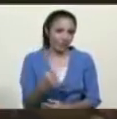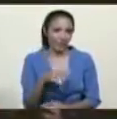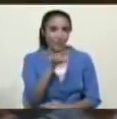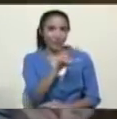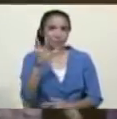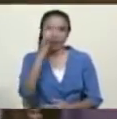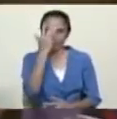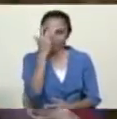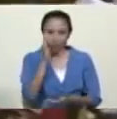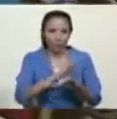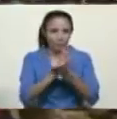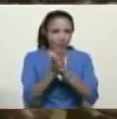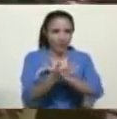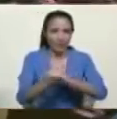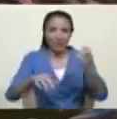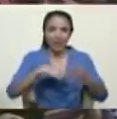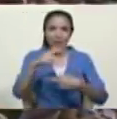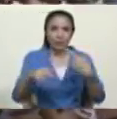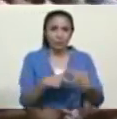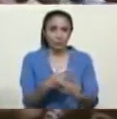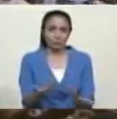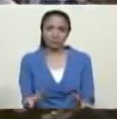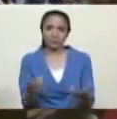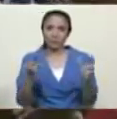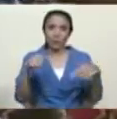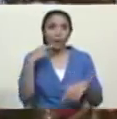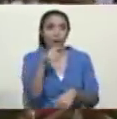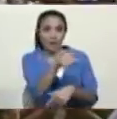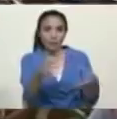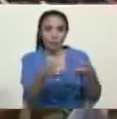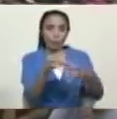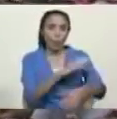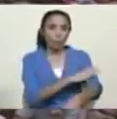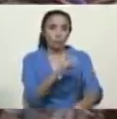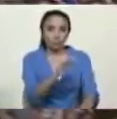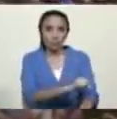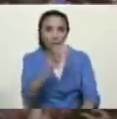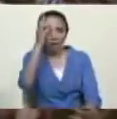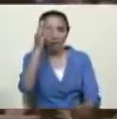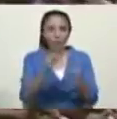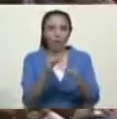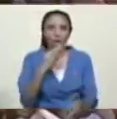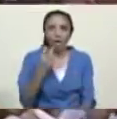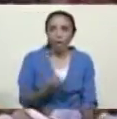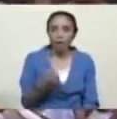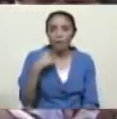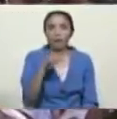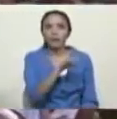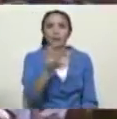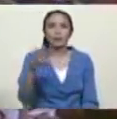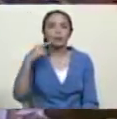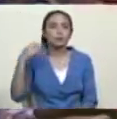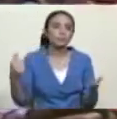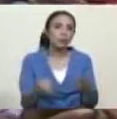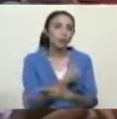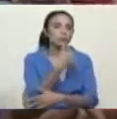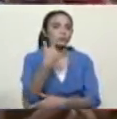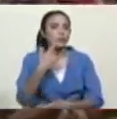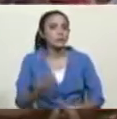todo? Ellos sí. Y entonces se despiertan el 24 y dicen, ¡ay, Dios